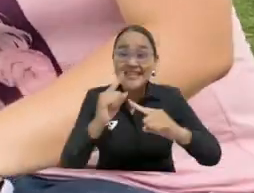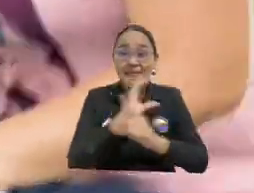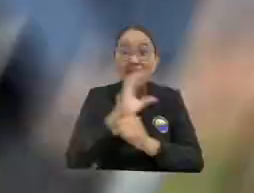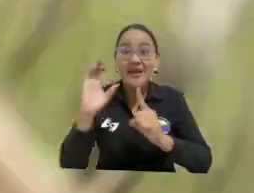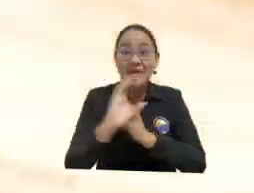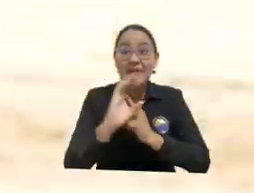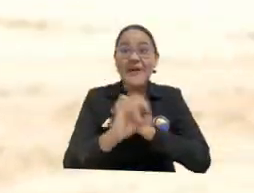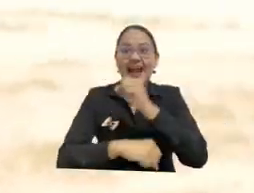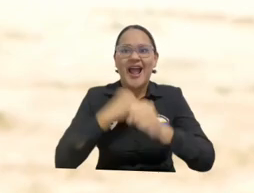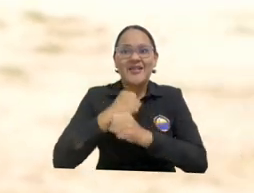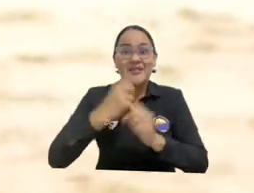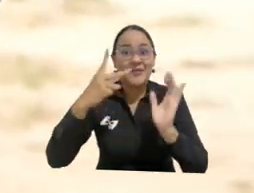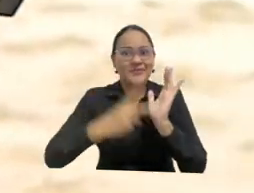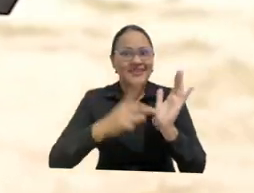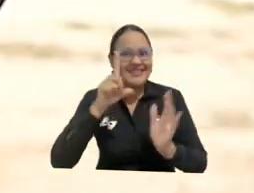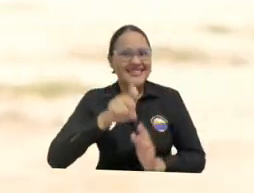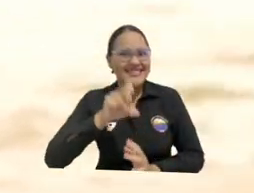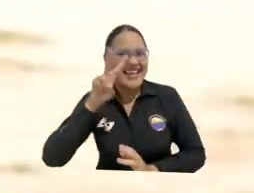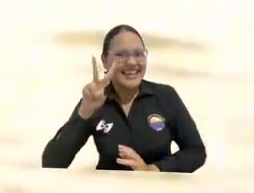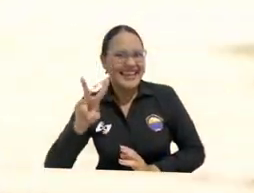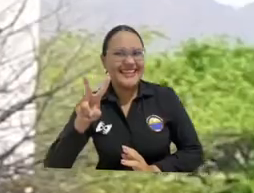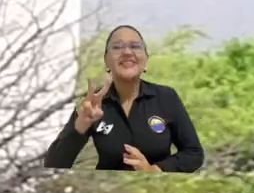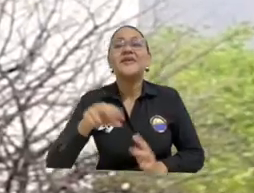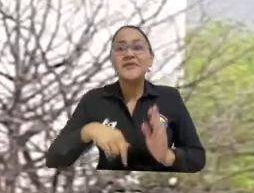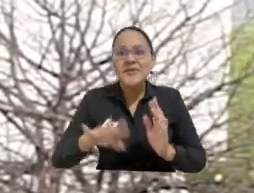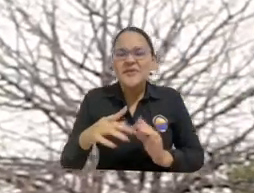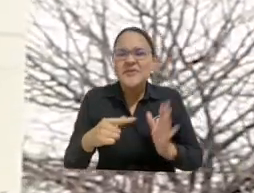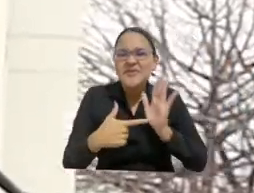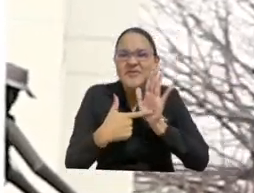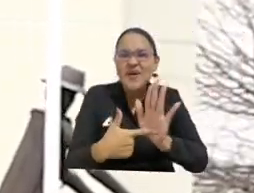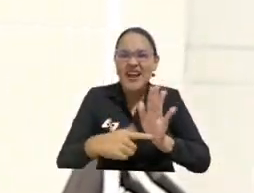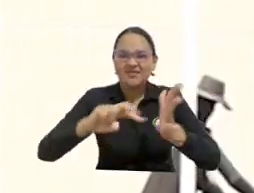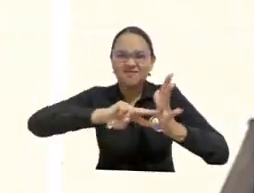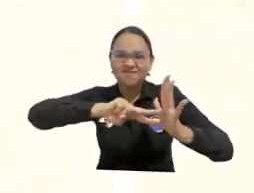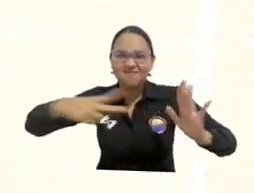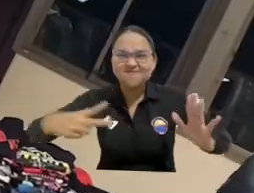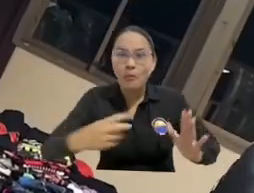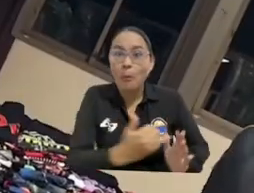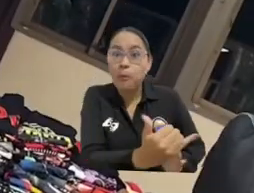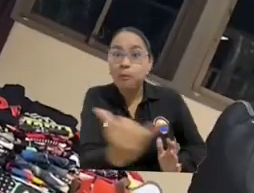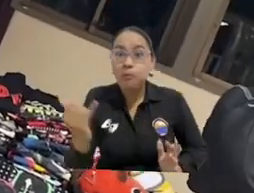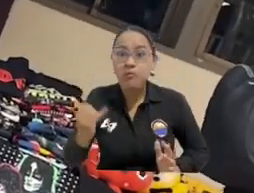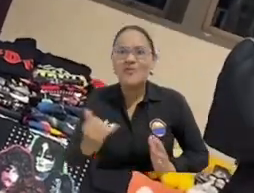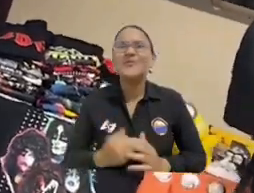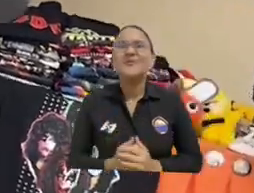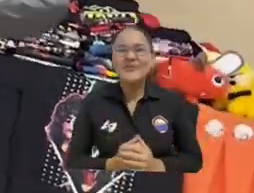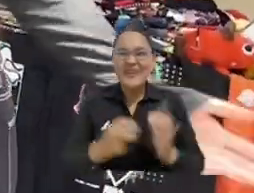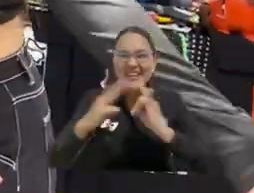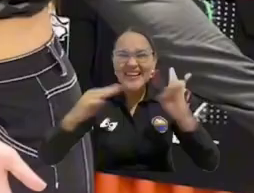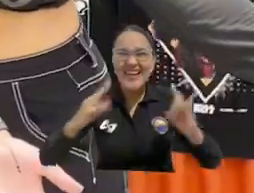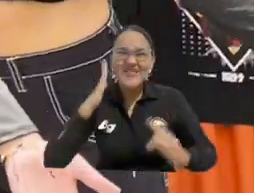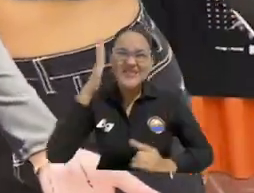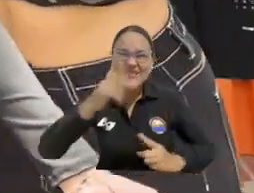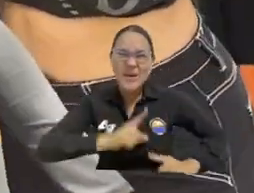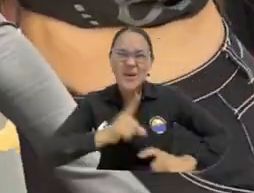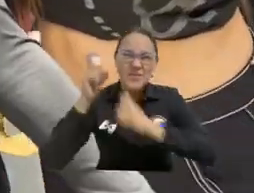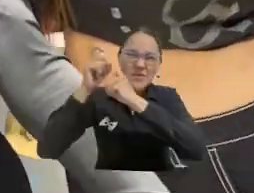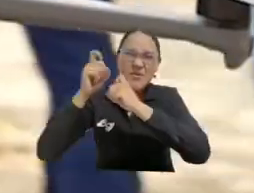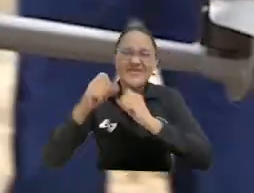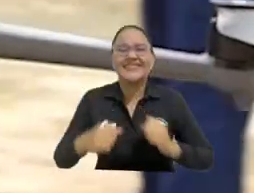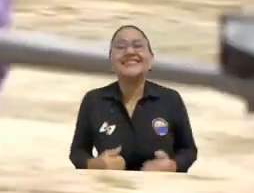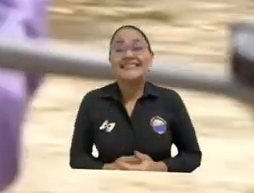En la Semana Cultural 2062, la vanguardia de la tecnología se hace presente. ¡UniMagdalena! ¡Un viaje hacia el